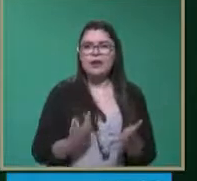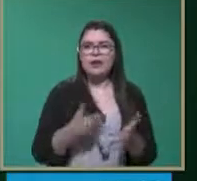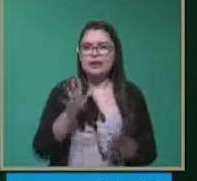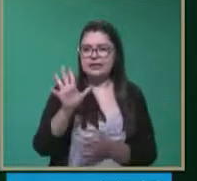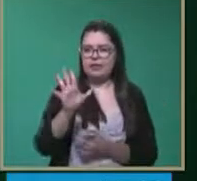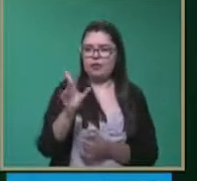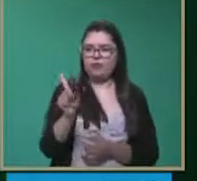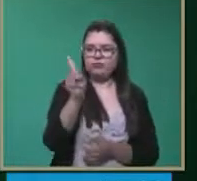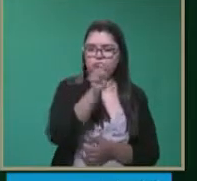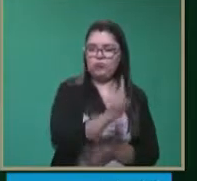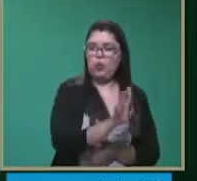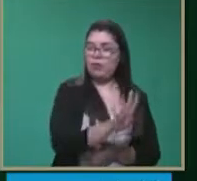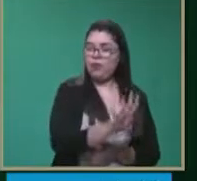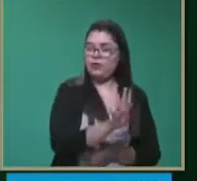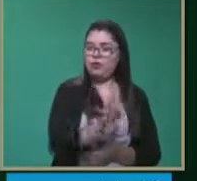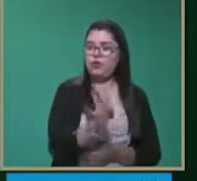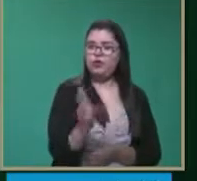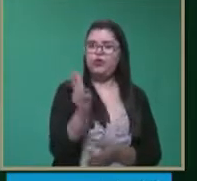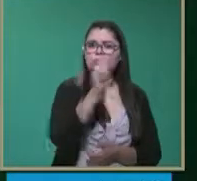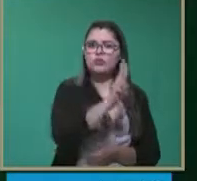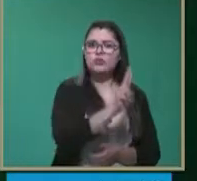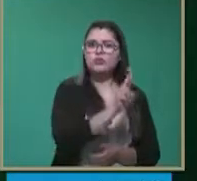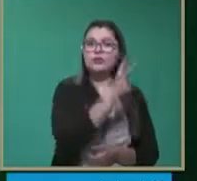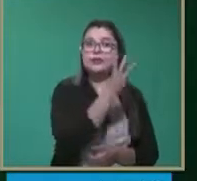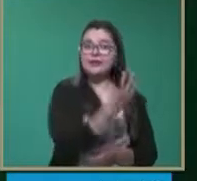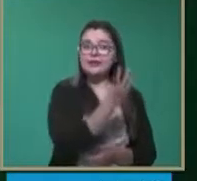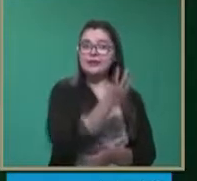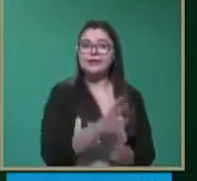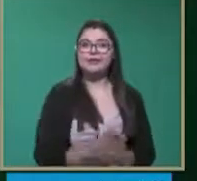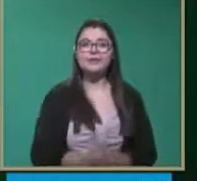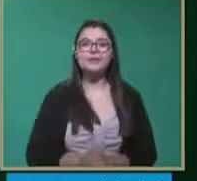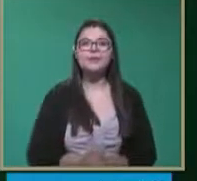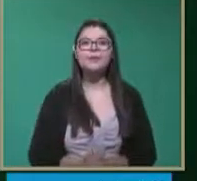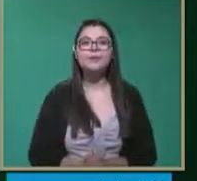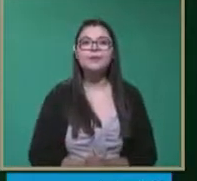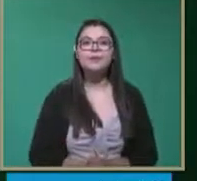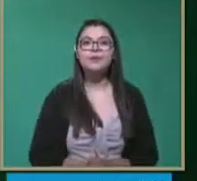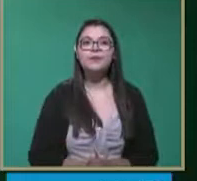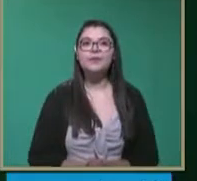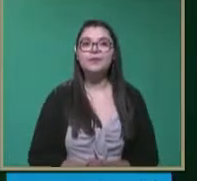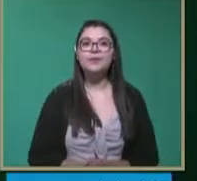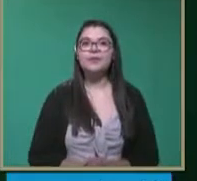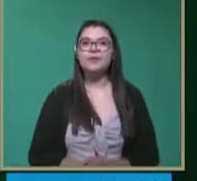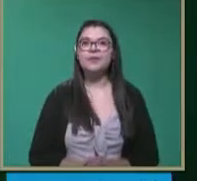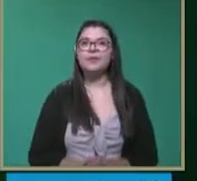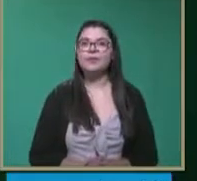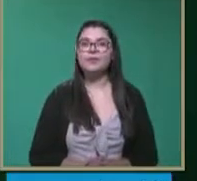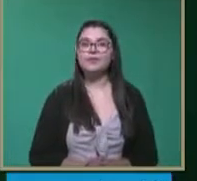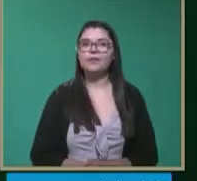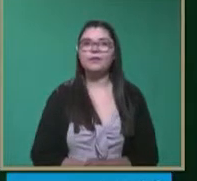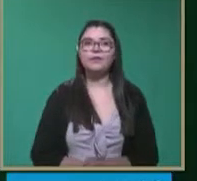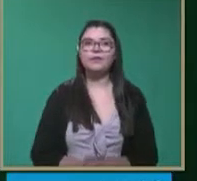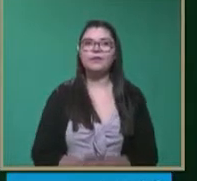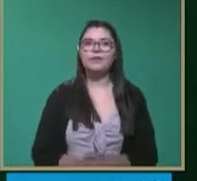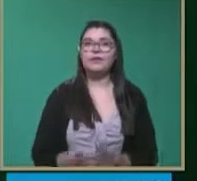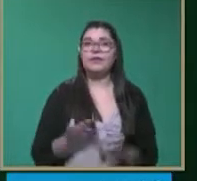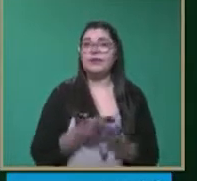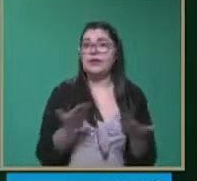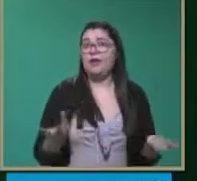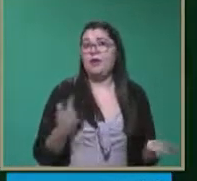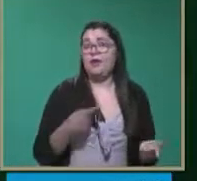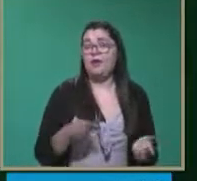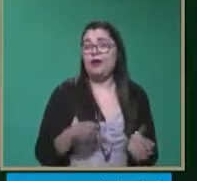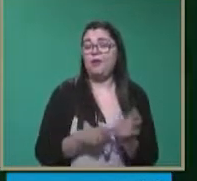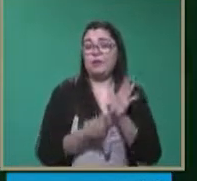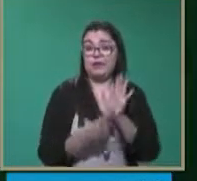ver, 1, 2. Llega el número 3, maestra. Llega el número 3. Y si lo representamos como una resta, podemos